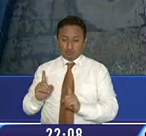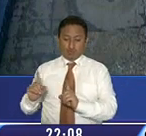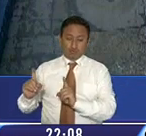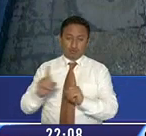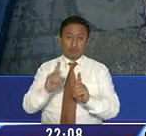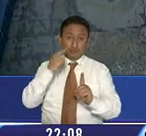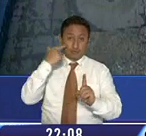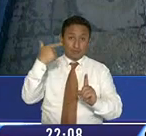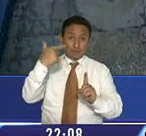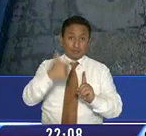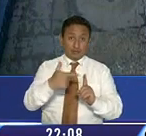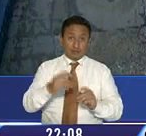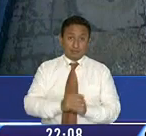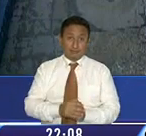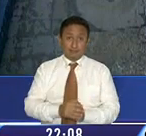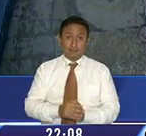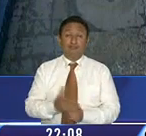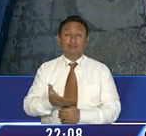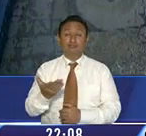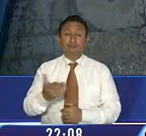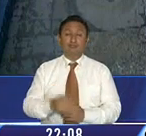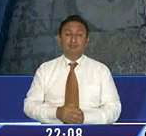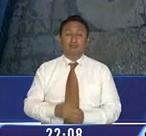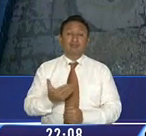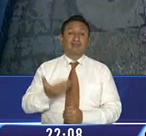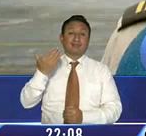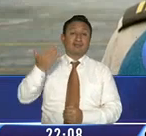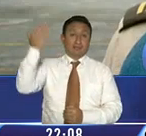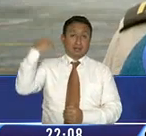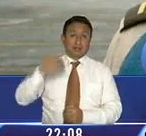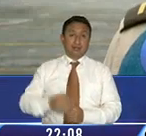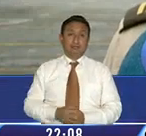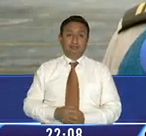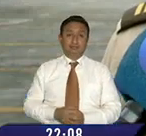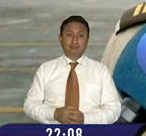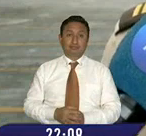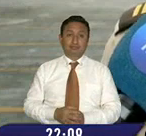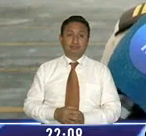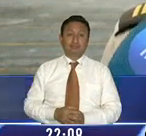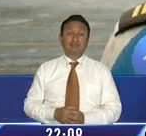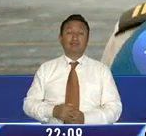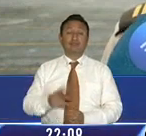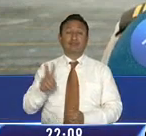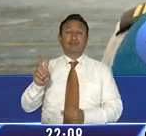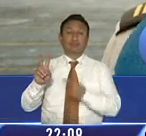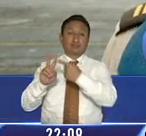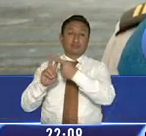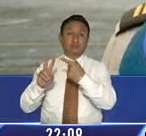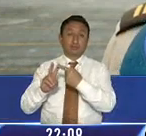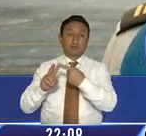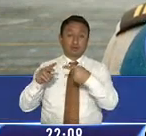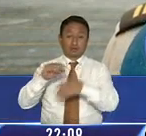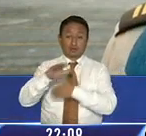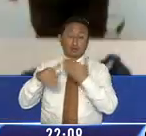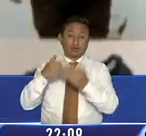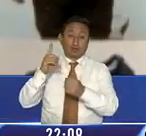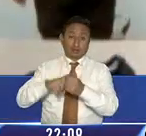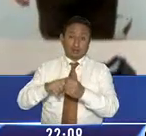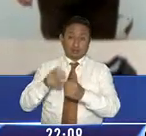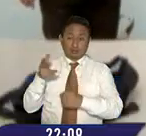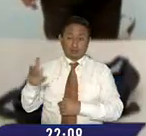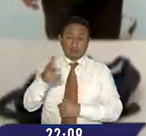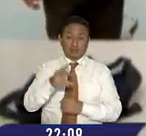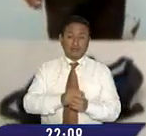estación de servicio. El hecho se registró en días pasados. De lo que conocemos, estos ciudadanos venían operando en toda la ciudad de Quito. Dentro